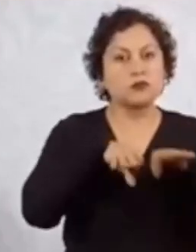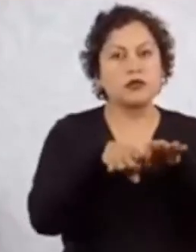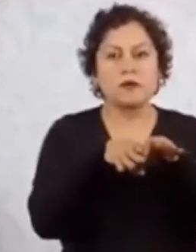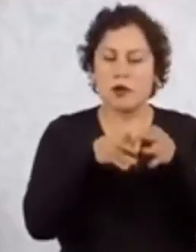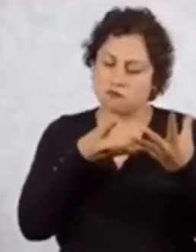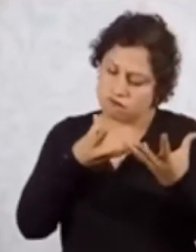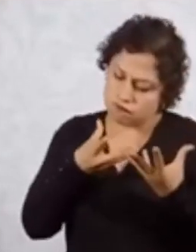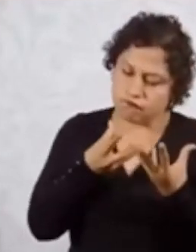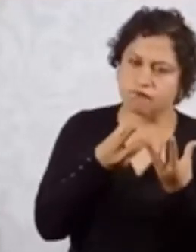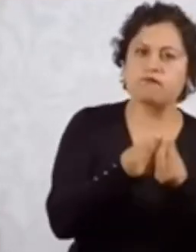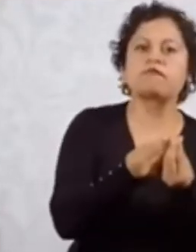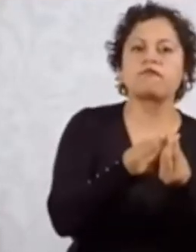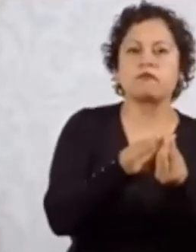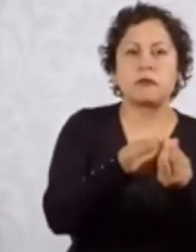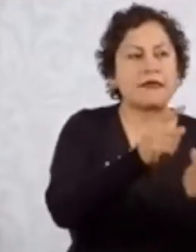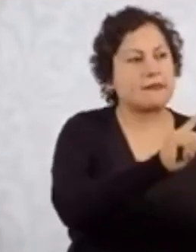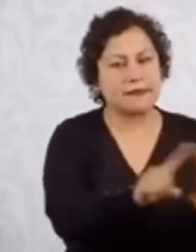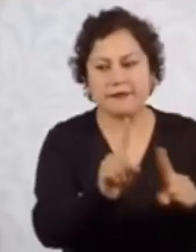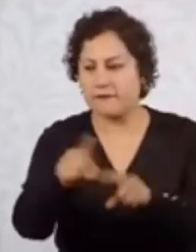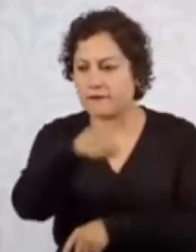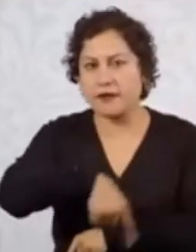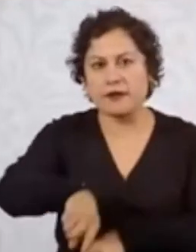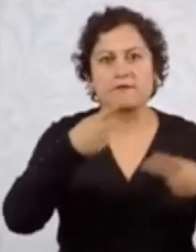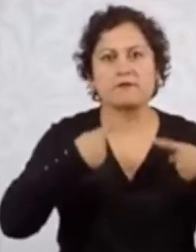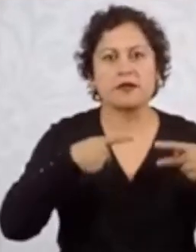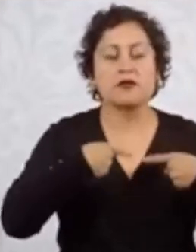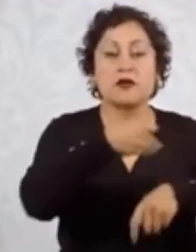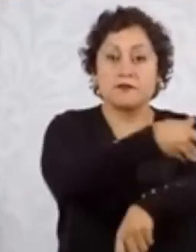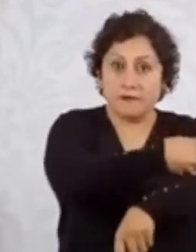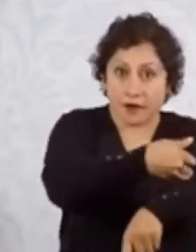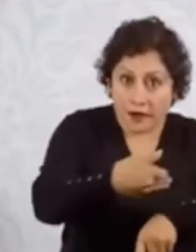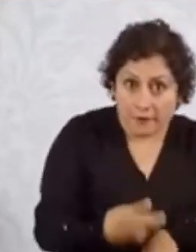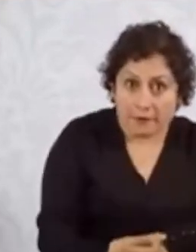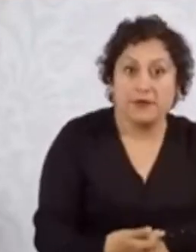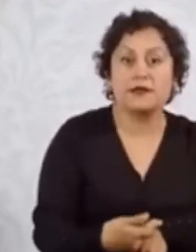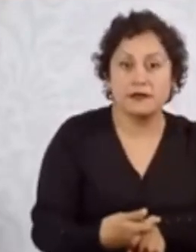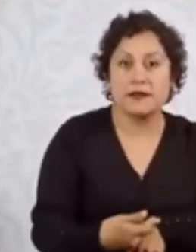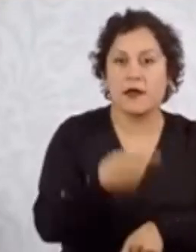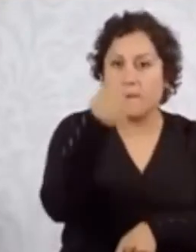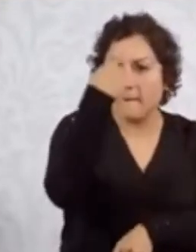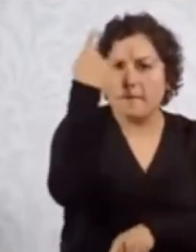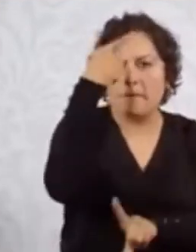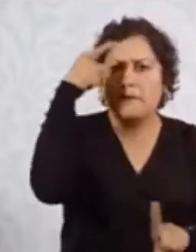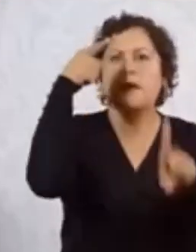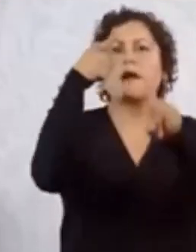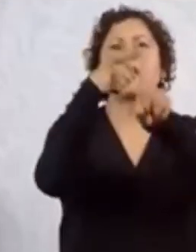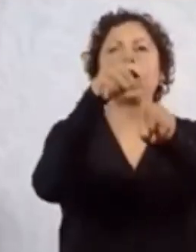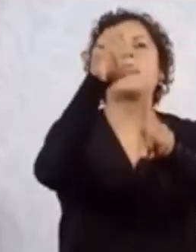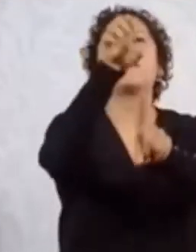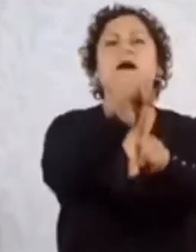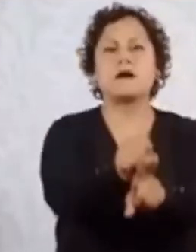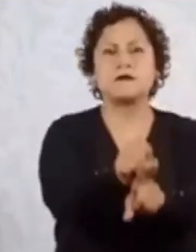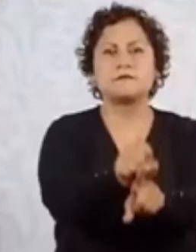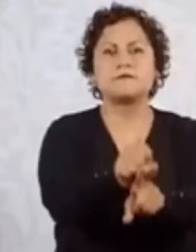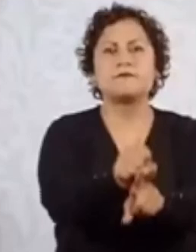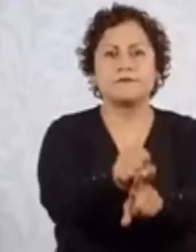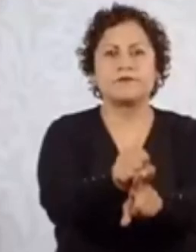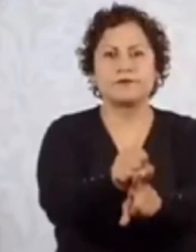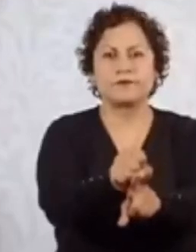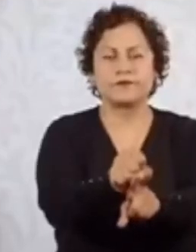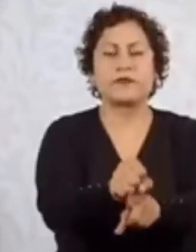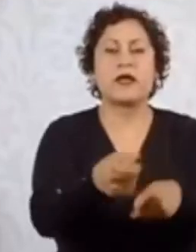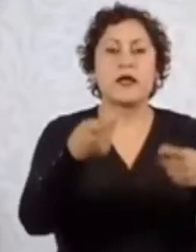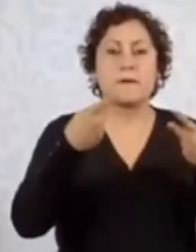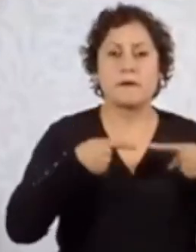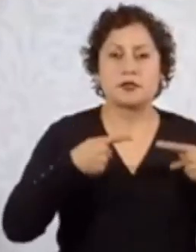está envejeciendo en México. Y aquí cito el tema, esto de esta campaña para que haya